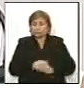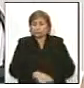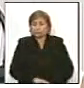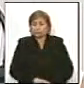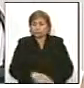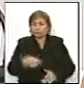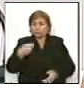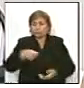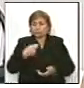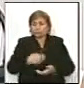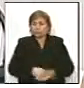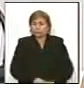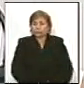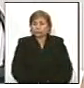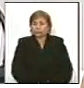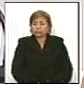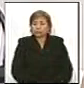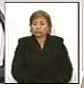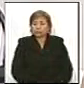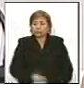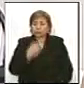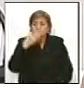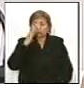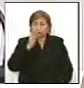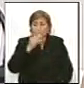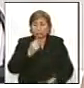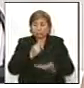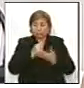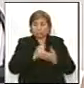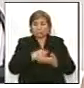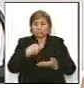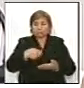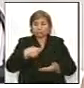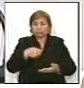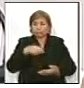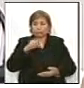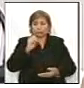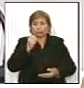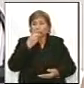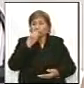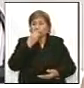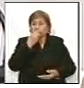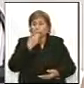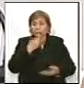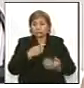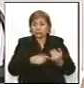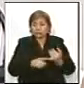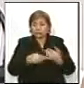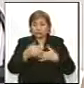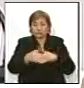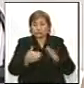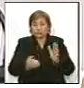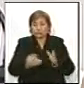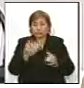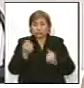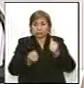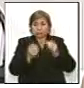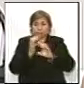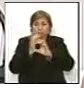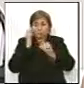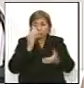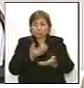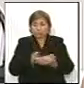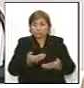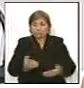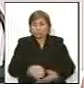la pensión. Gracias a Dios que mi mamá me ayuda con la pensión, pero no me ayuda con lo que es cuarto, pasaje y